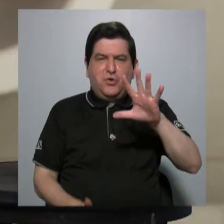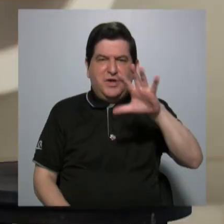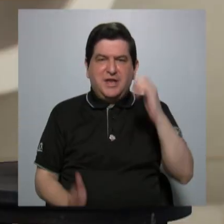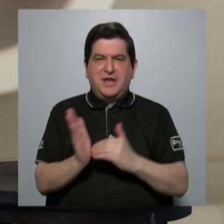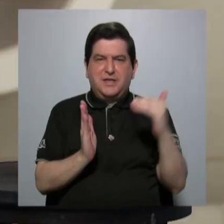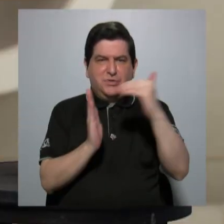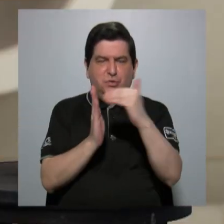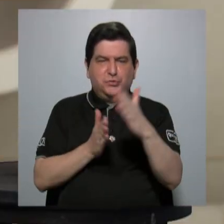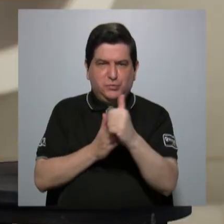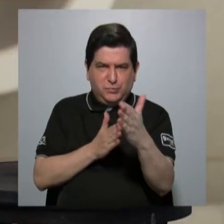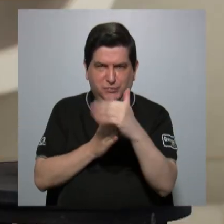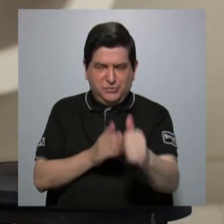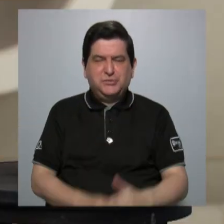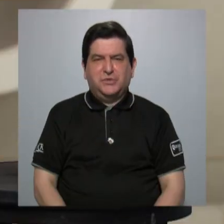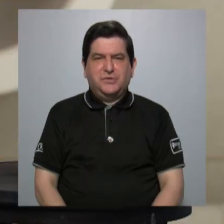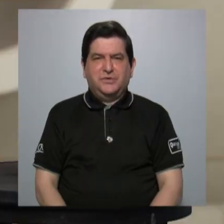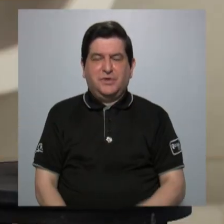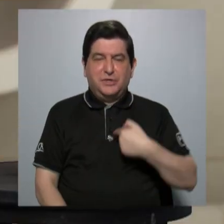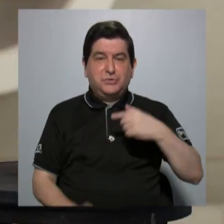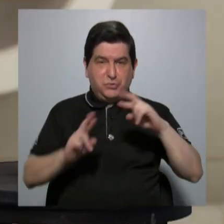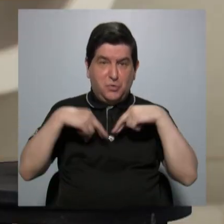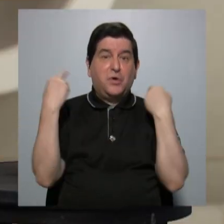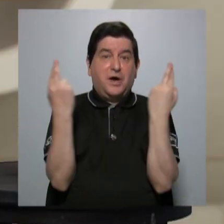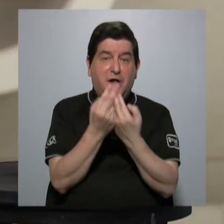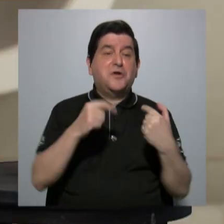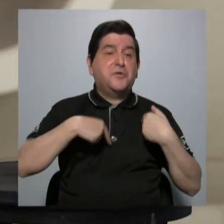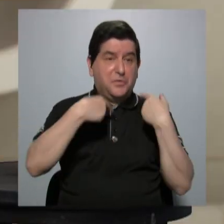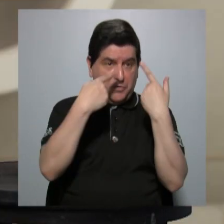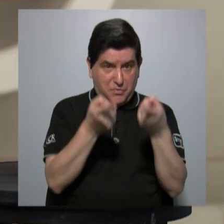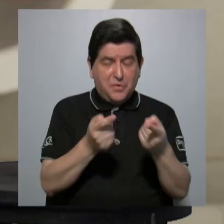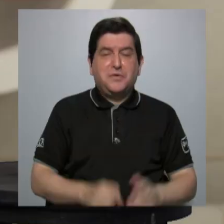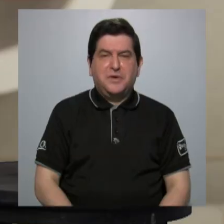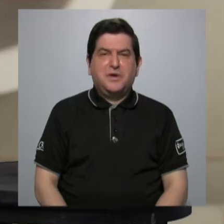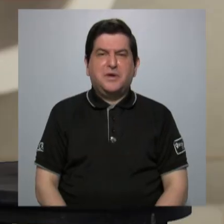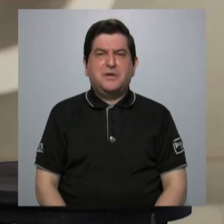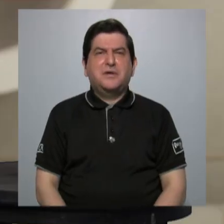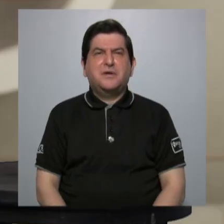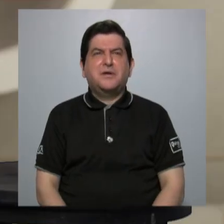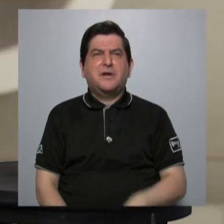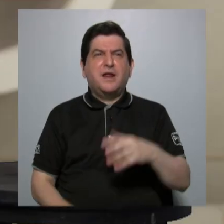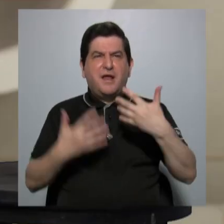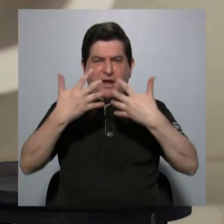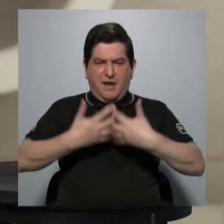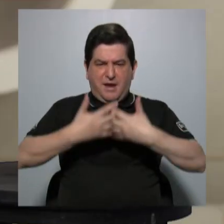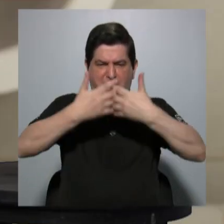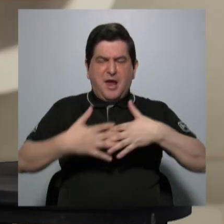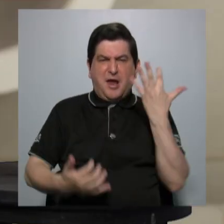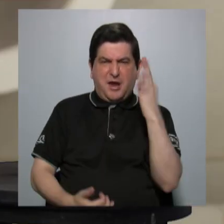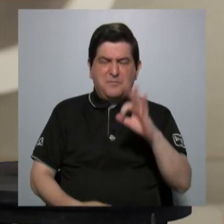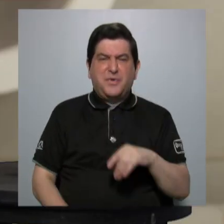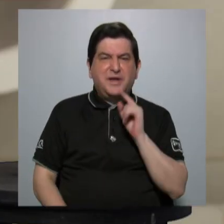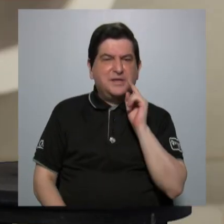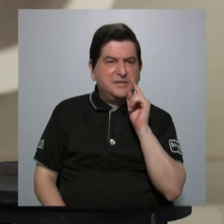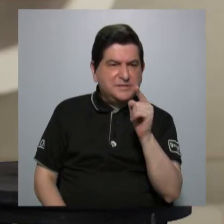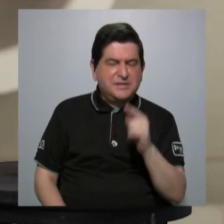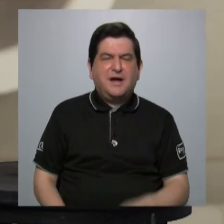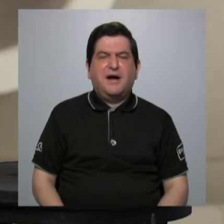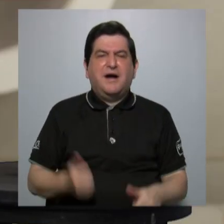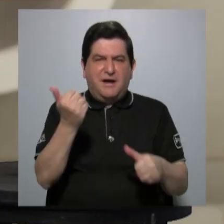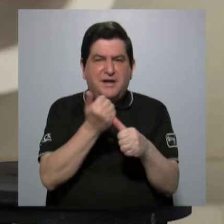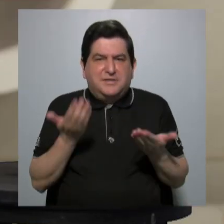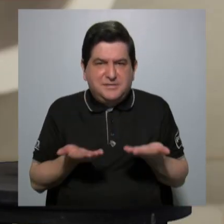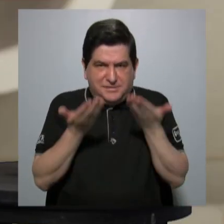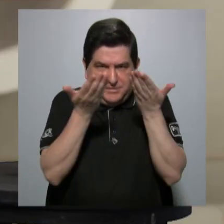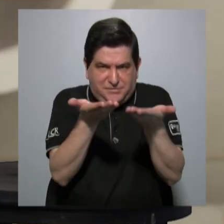$500 millones, porque acabo de estar en la reunión con una Naeldo, una compañía francesa que les vino a hacer